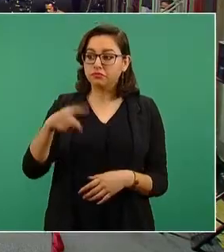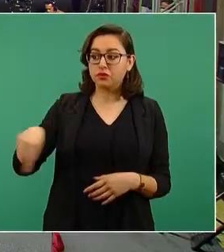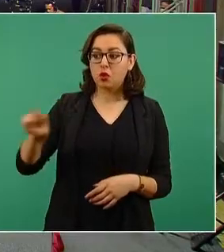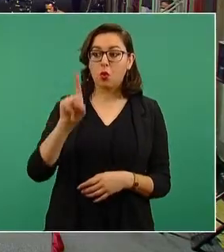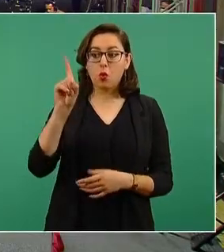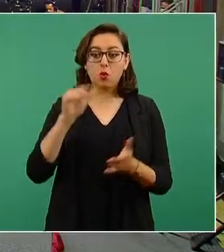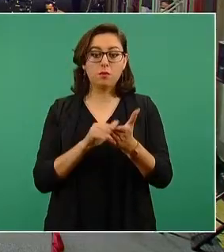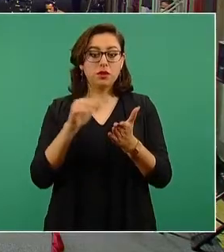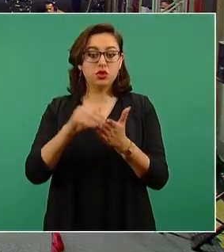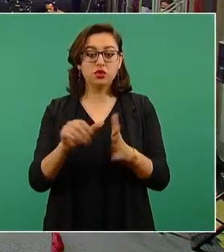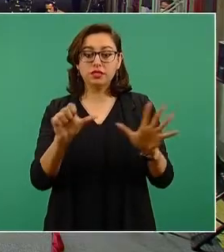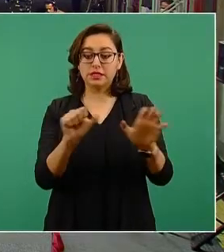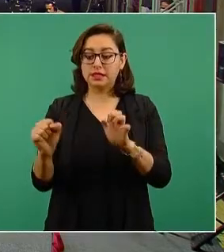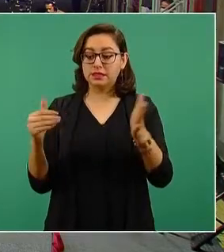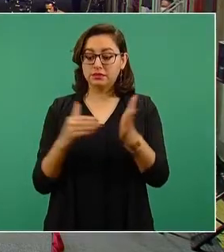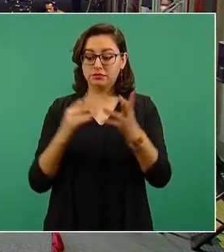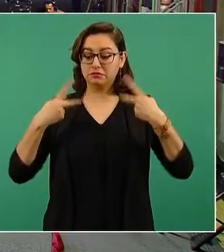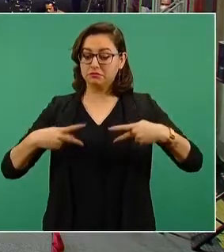1,600,000 sembradores.